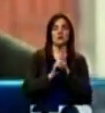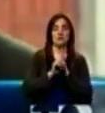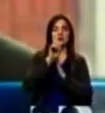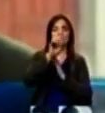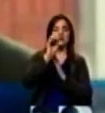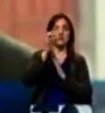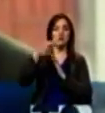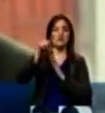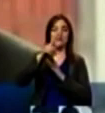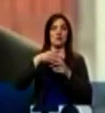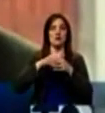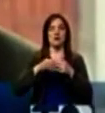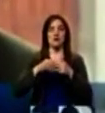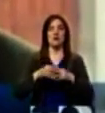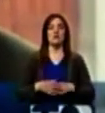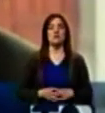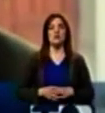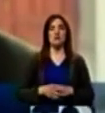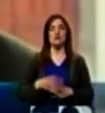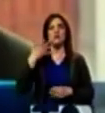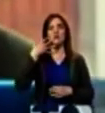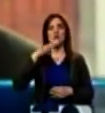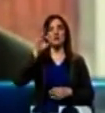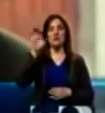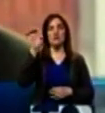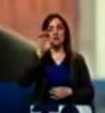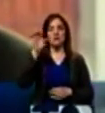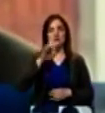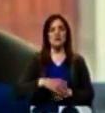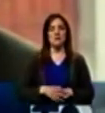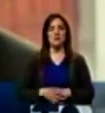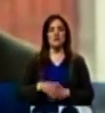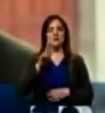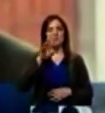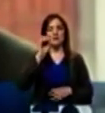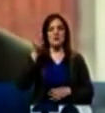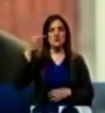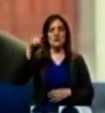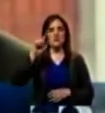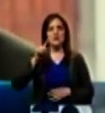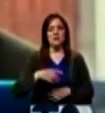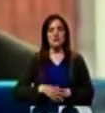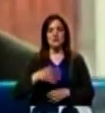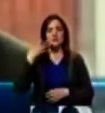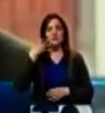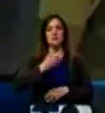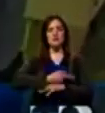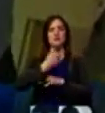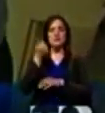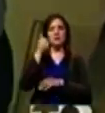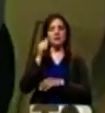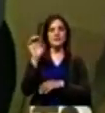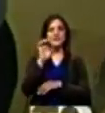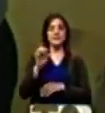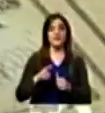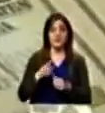por 100 millones de dólares el día 9 de enero, y otro por 200 millones de dólares el día 10 de enero. Esta